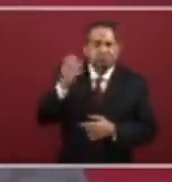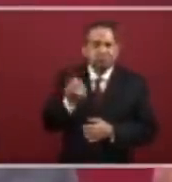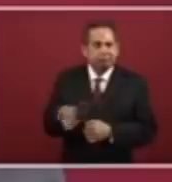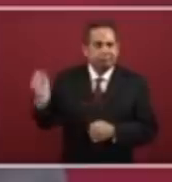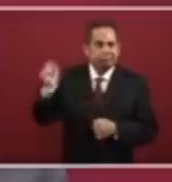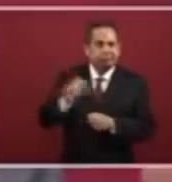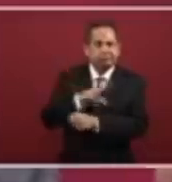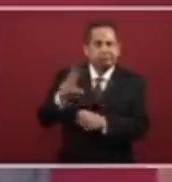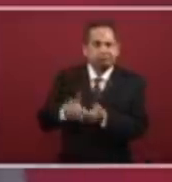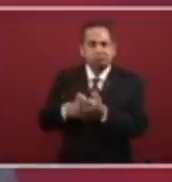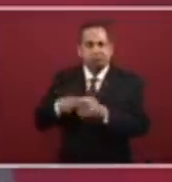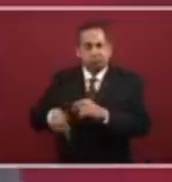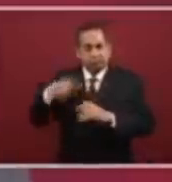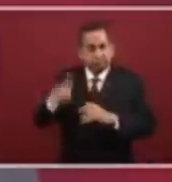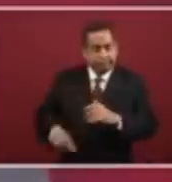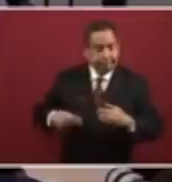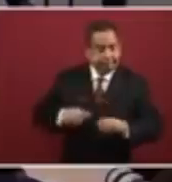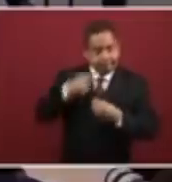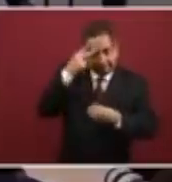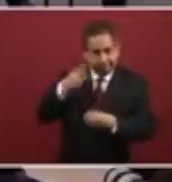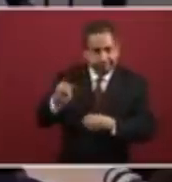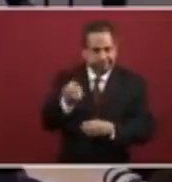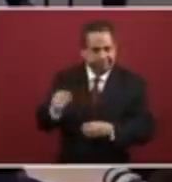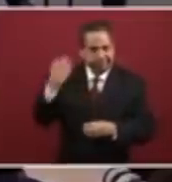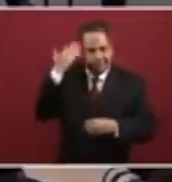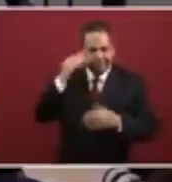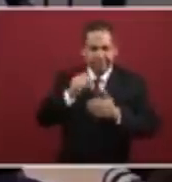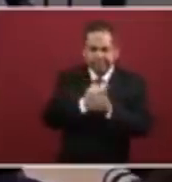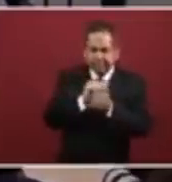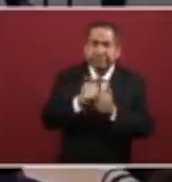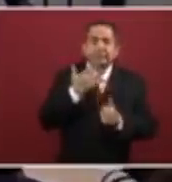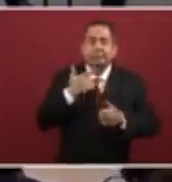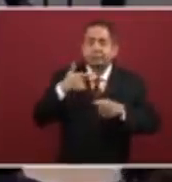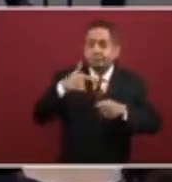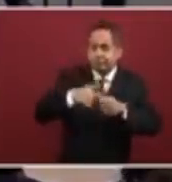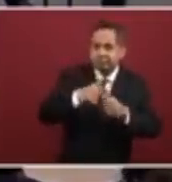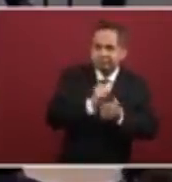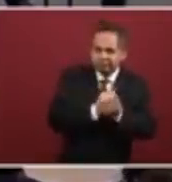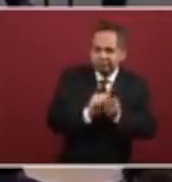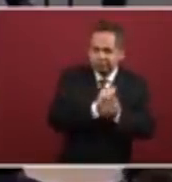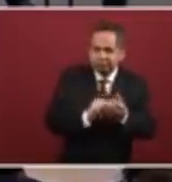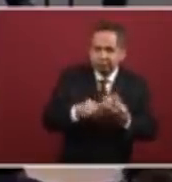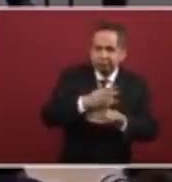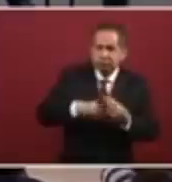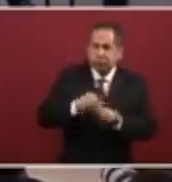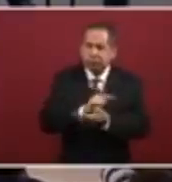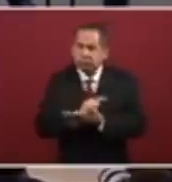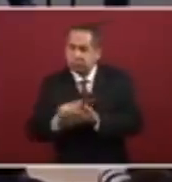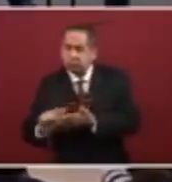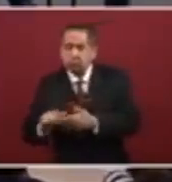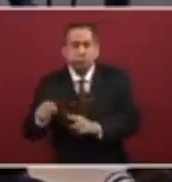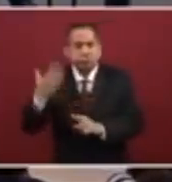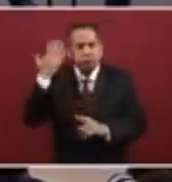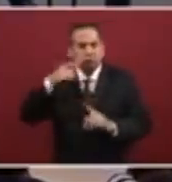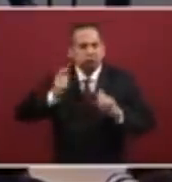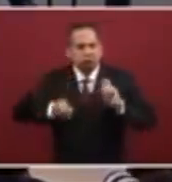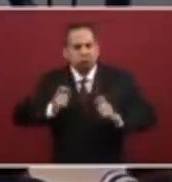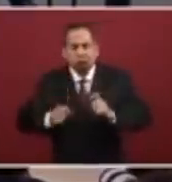refinero que tiene este país, el mejor, y va a estar con nosotros, nos va a